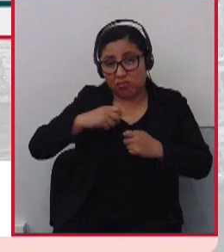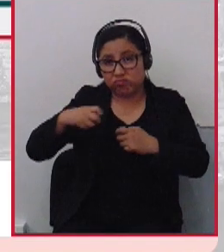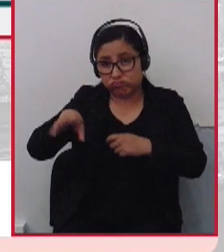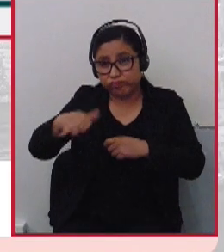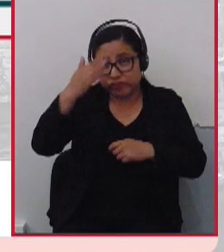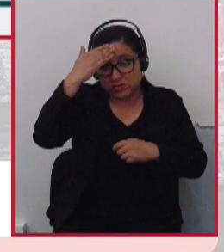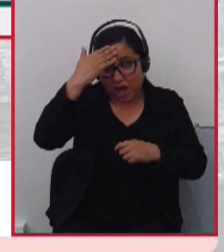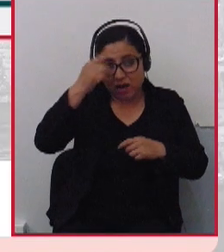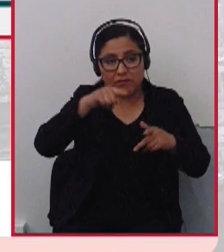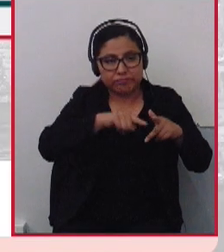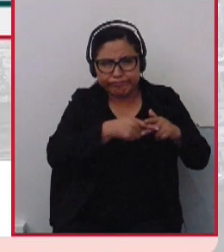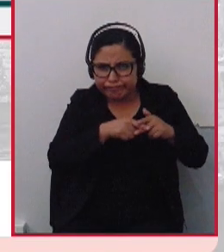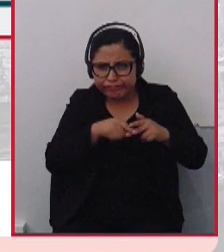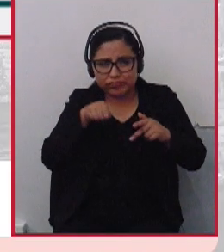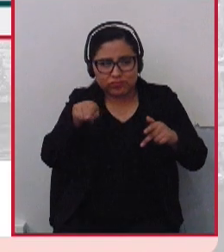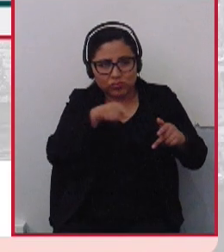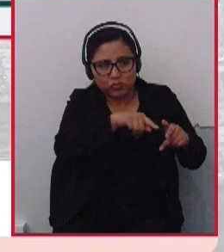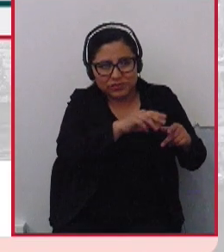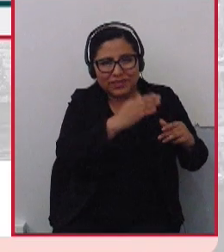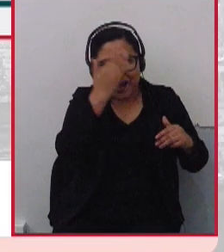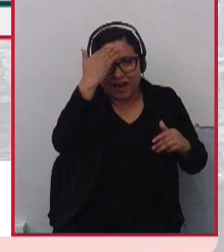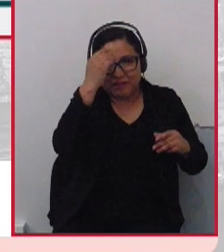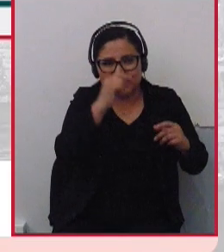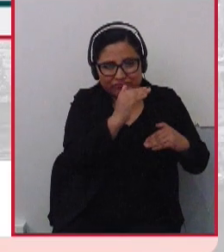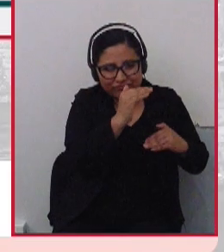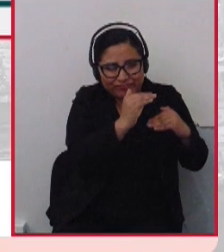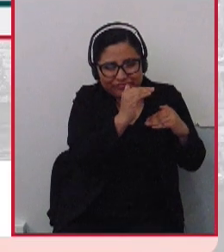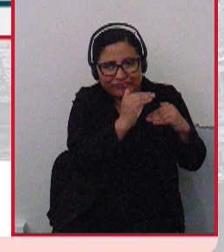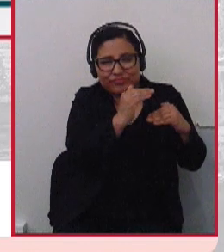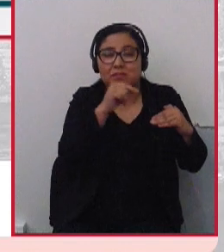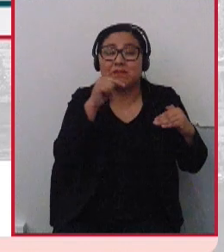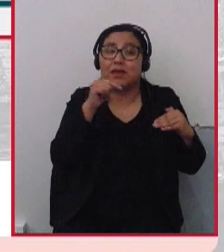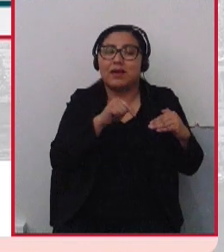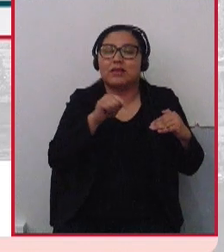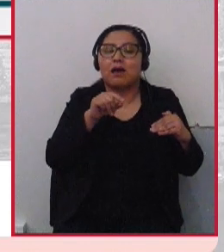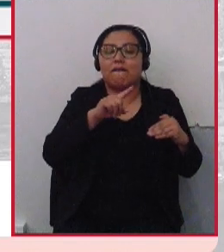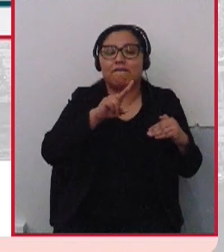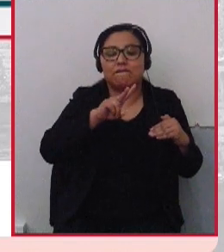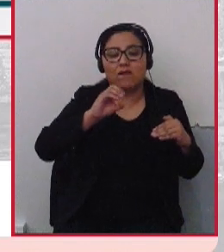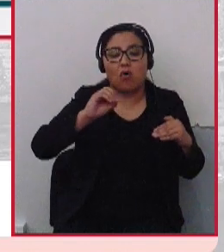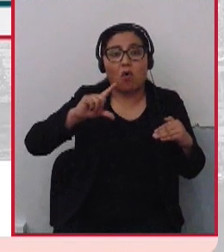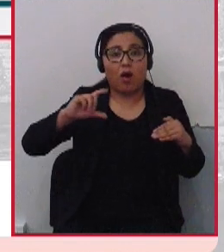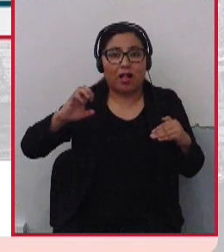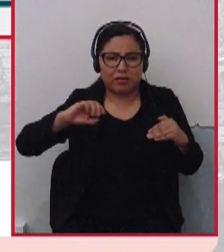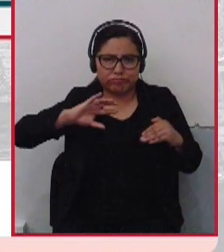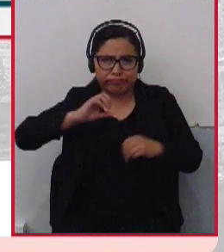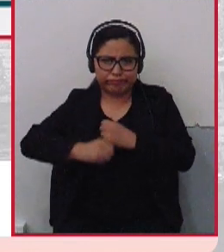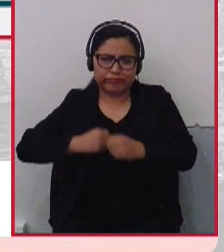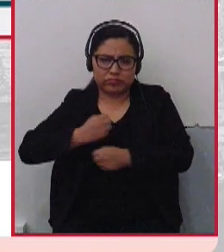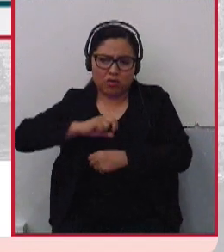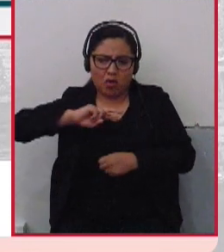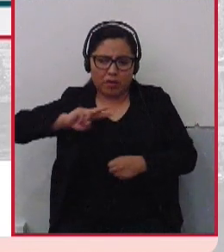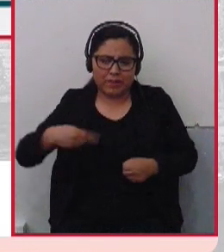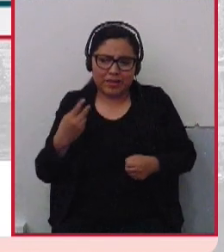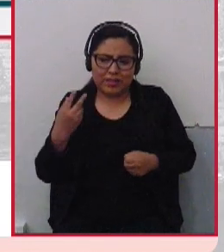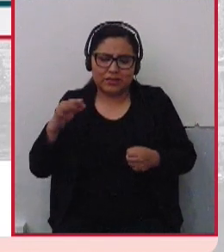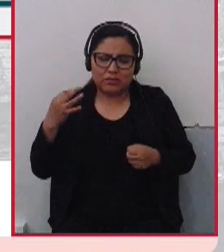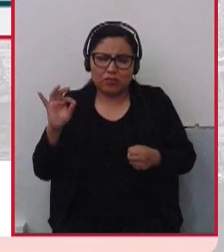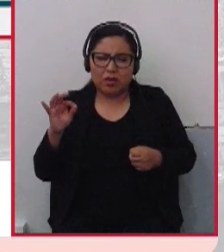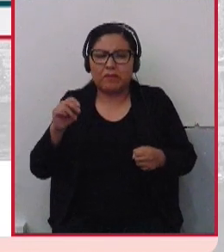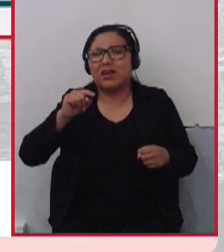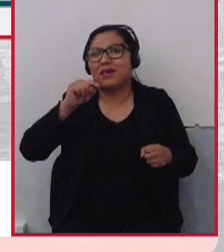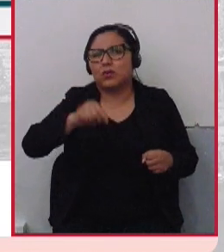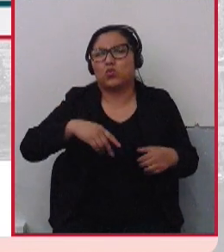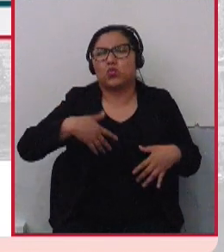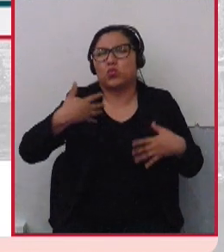cada operación tiene su propio rango. El señor Boller en el 2019 hizo todo un benchmarking